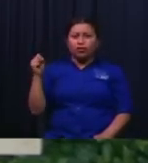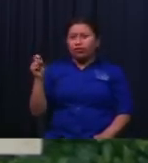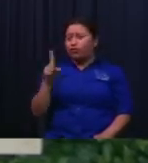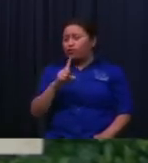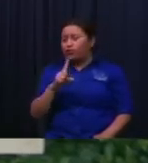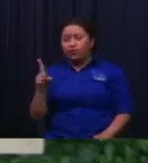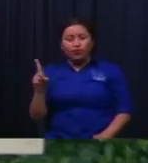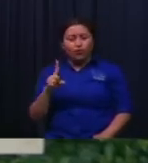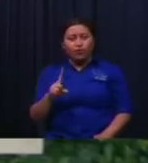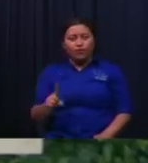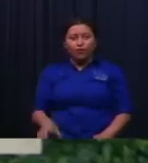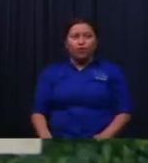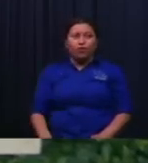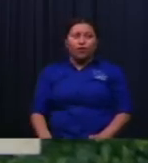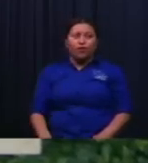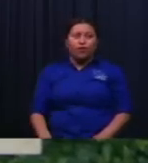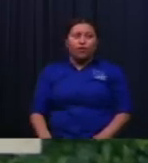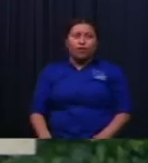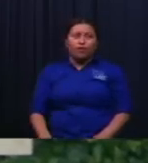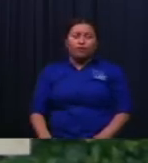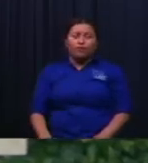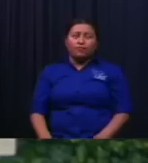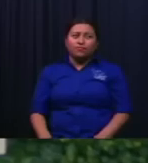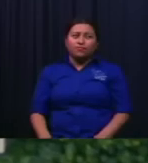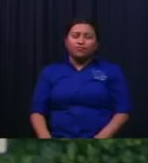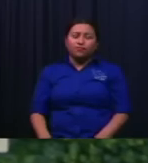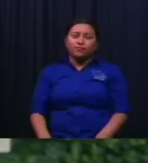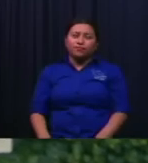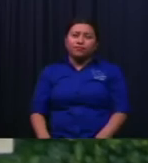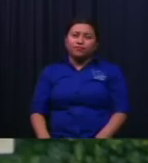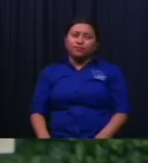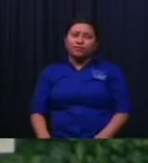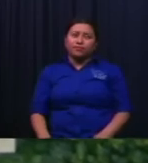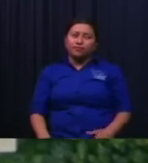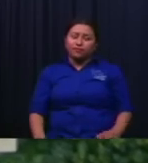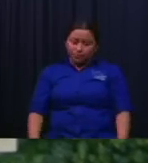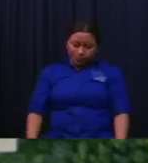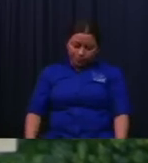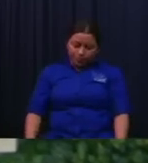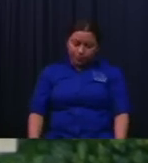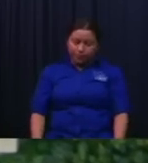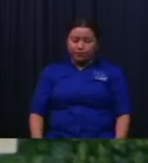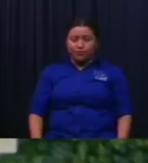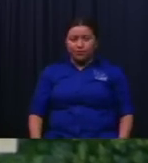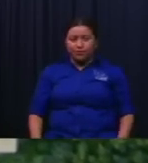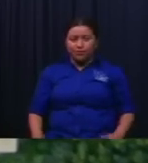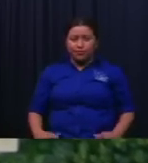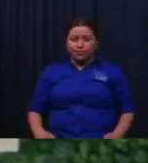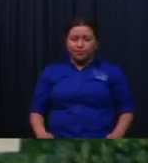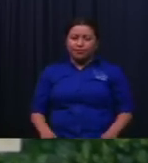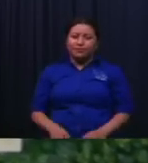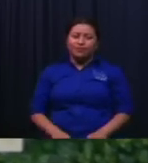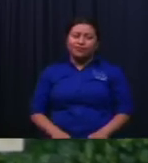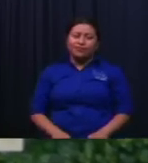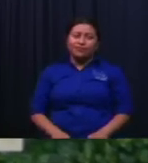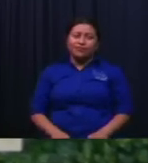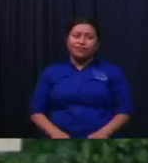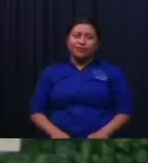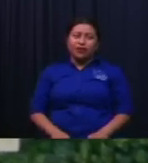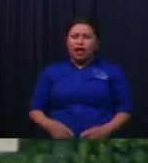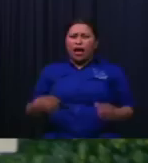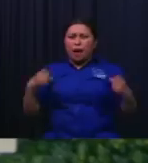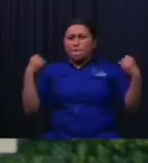No, hermano. Dice que nosotros, y lo vamos a ver más adelante, si no me adelanto y ya no le cuento nada.